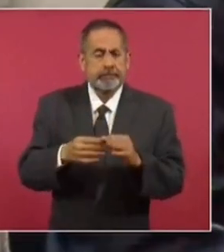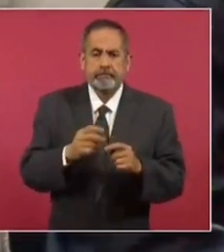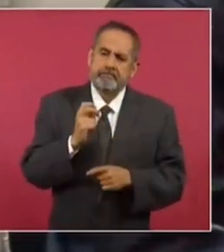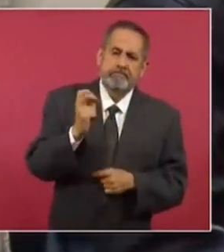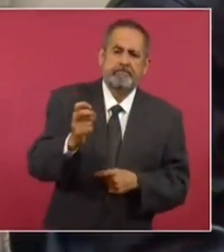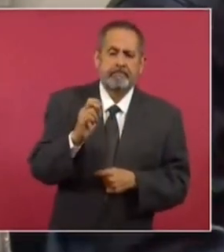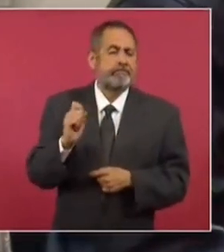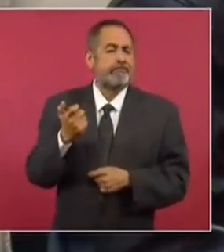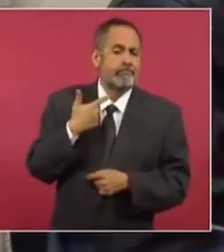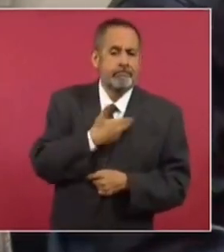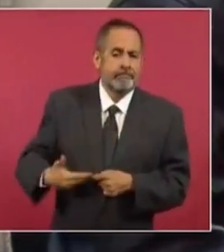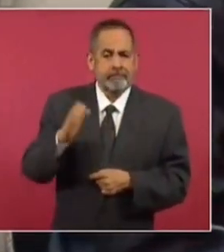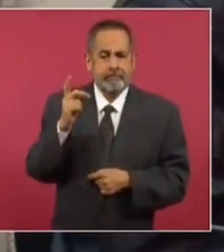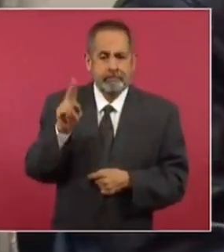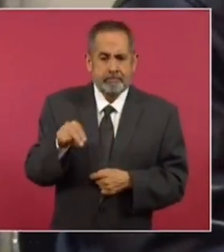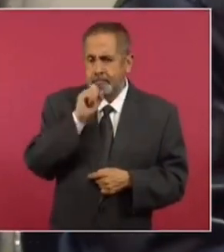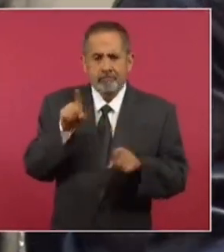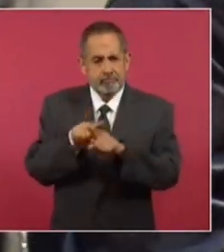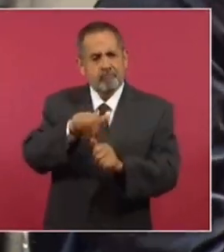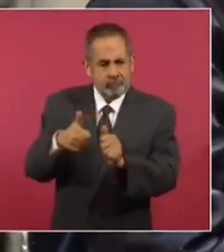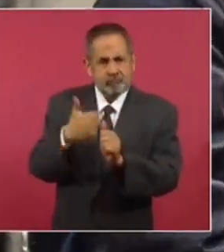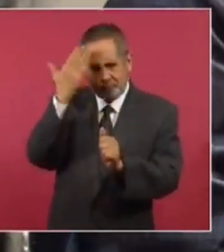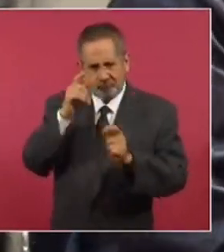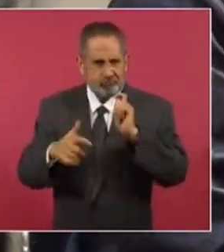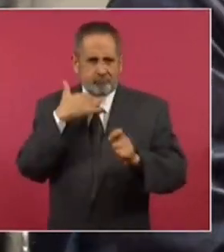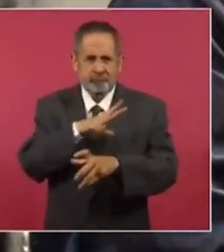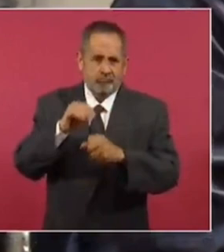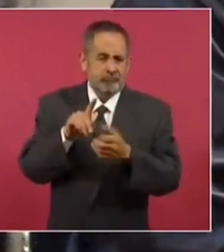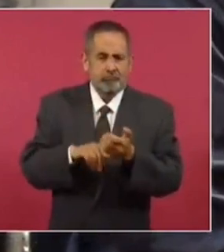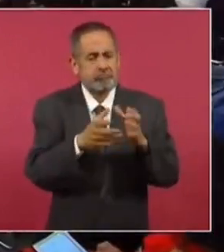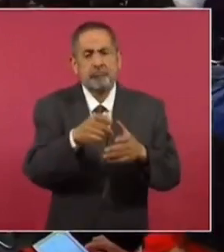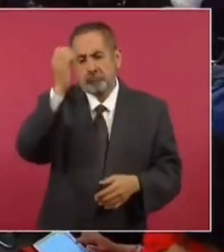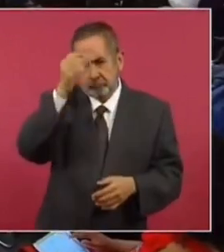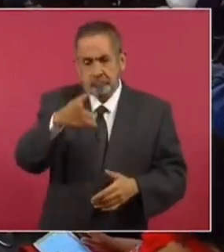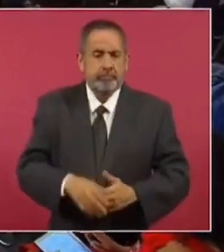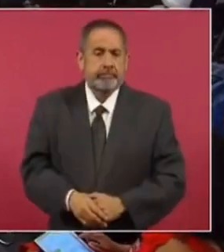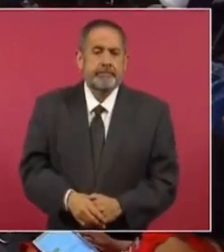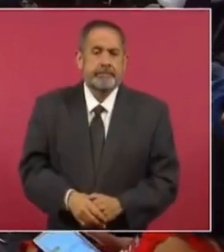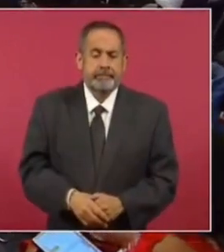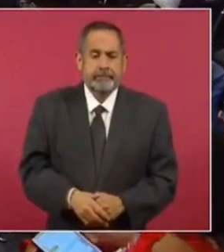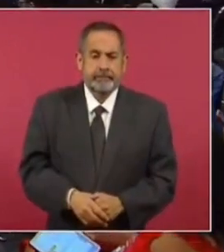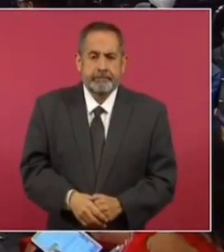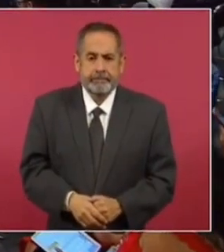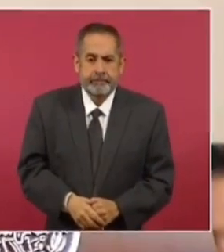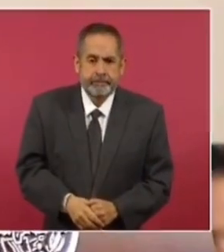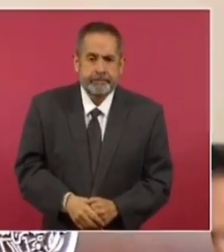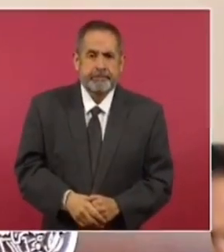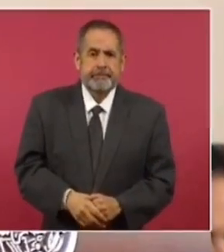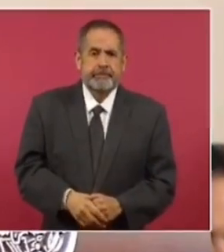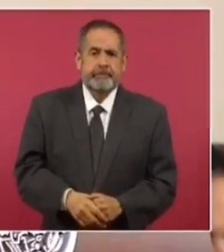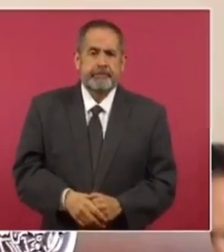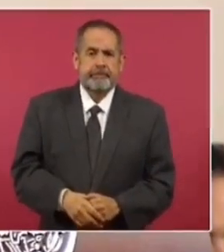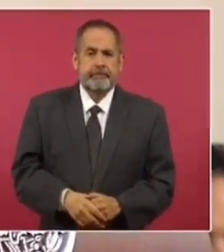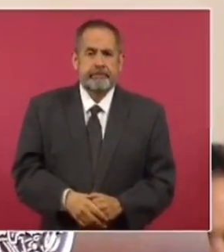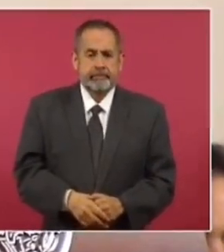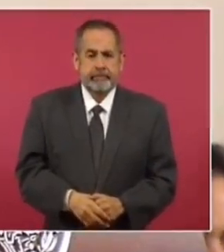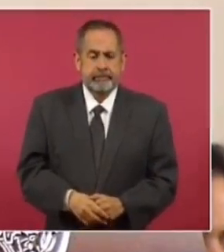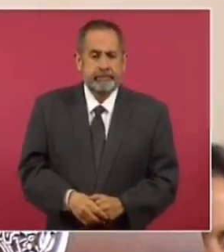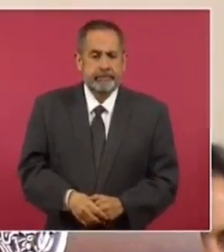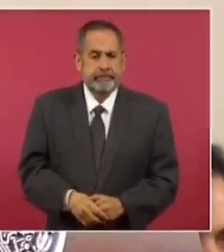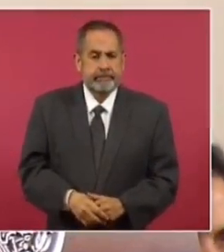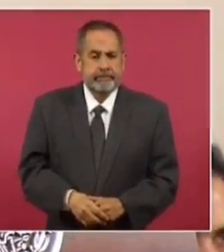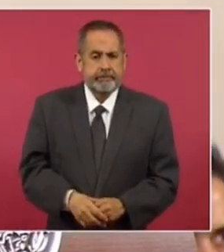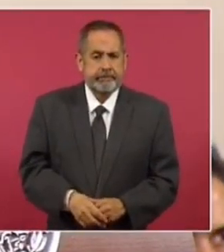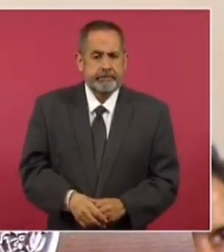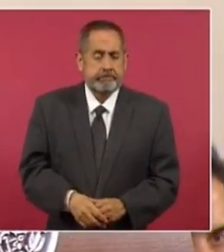señalar al expresidente está justamente detrás de toda esta trama de corrupción es que es este parte del